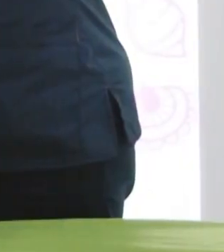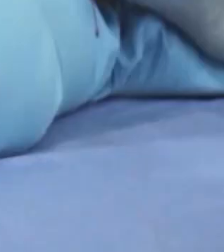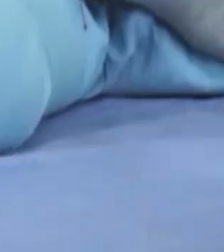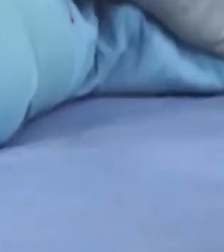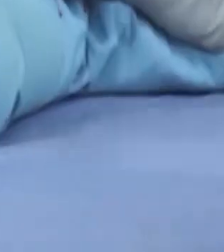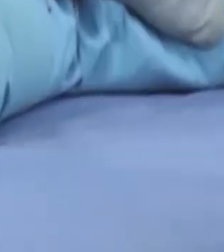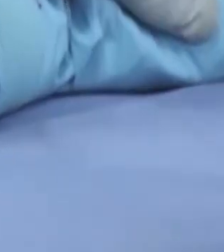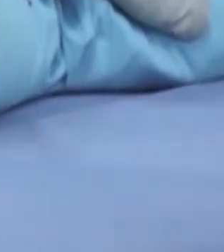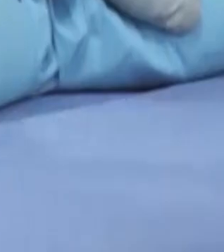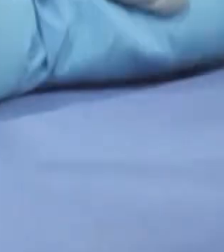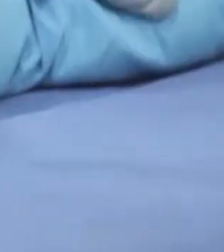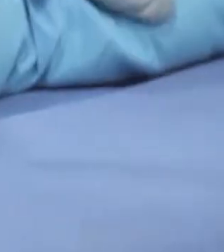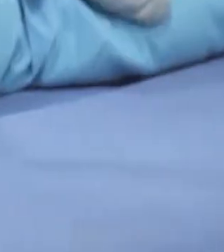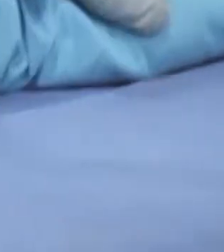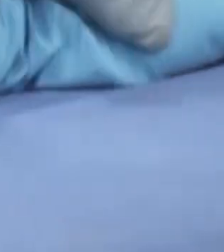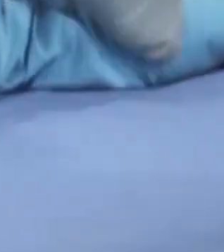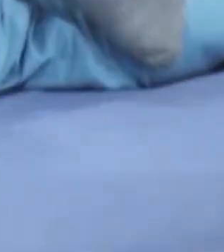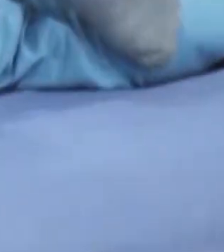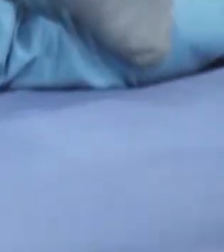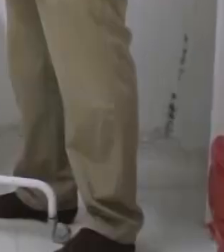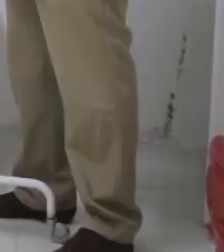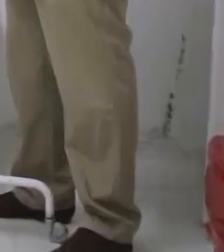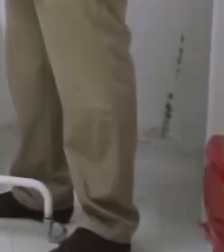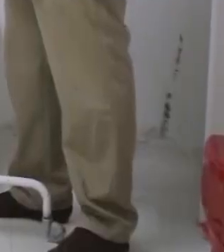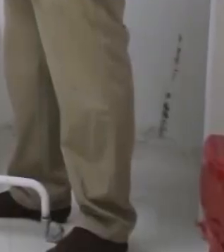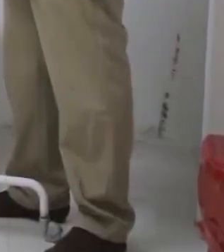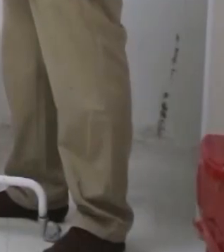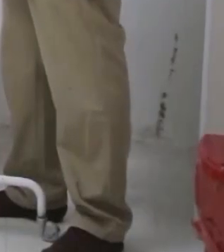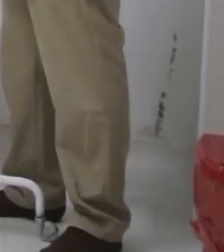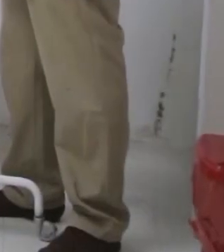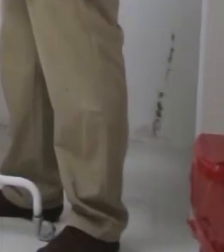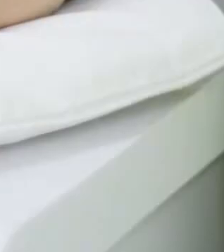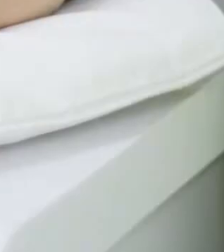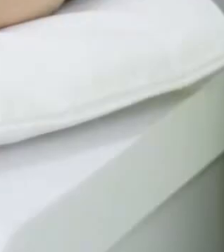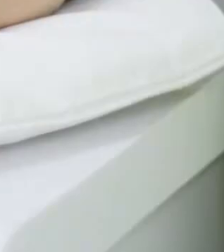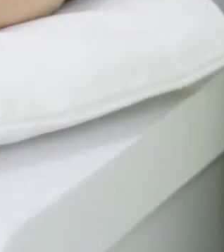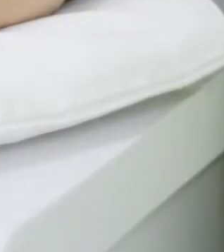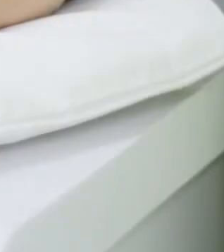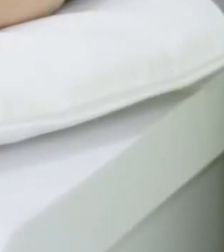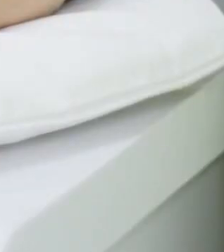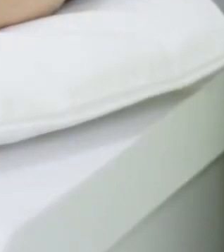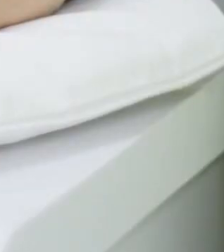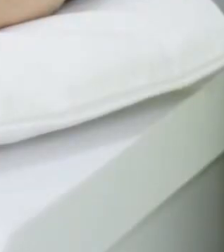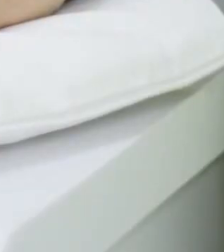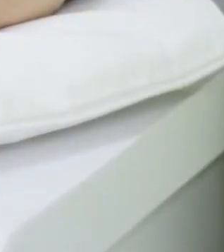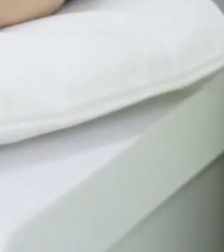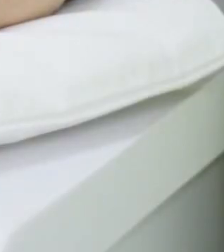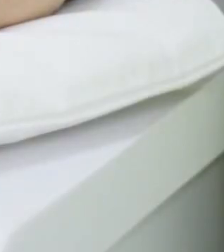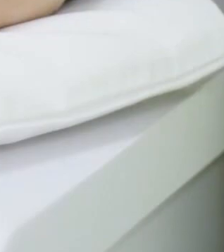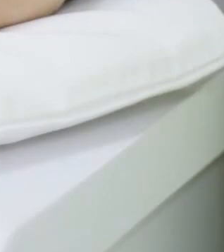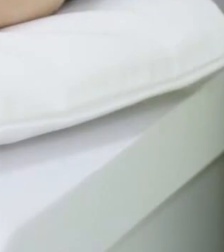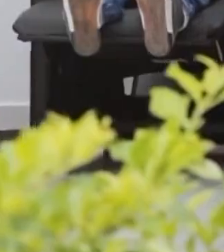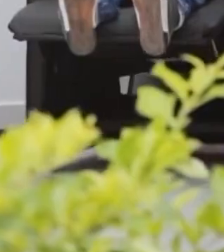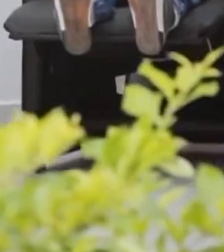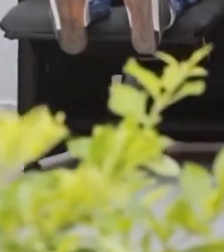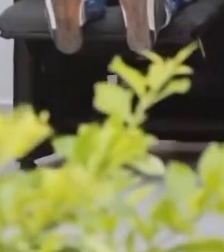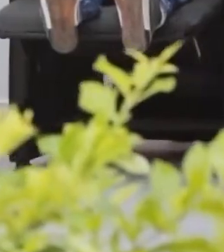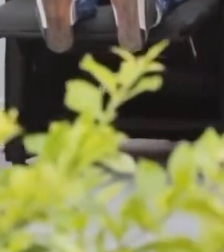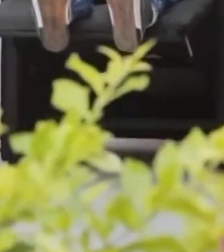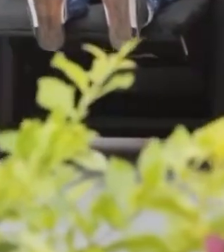neural quiropraxia apiterapia o sólo terapia bioestimulación con plasma rico en plaquetas